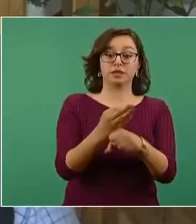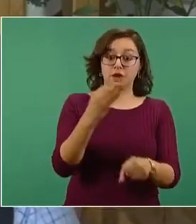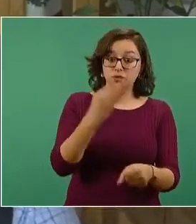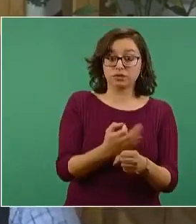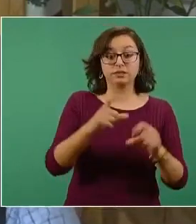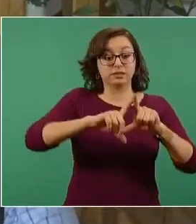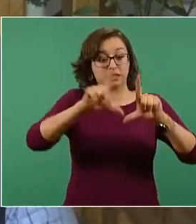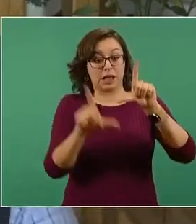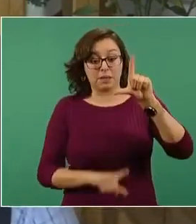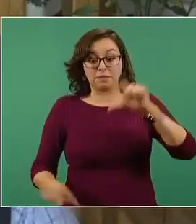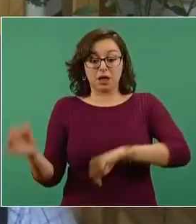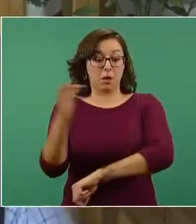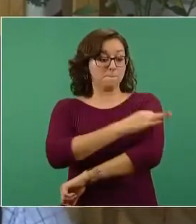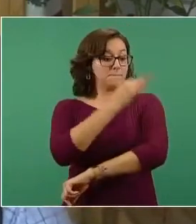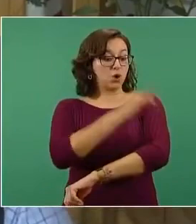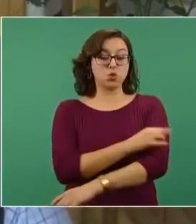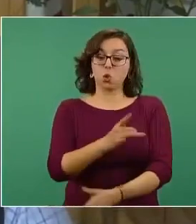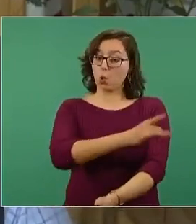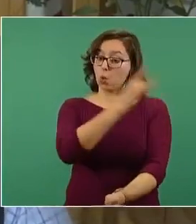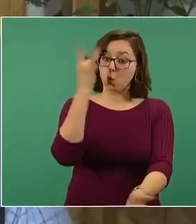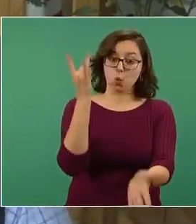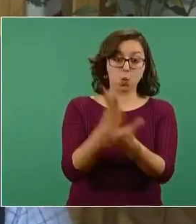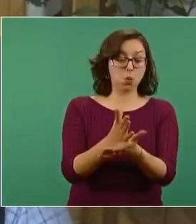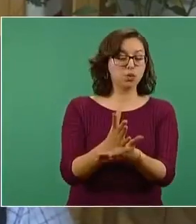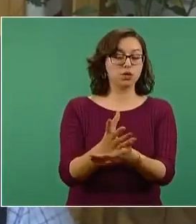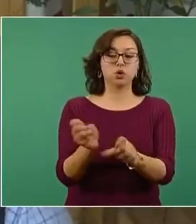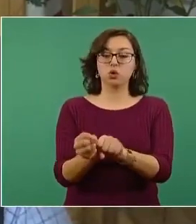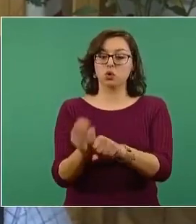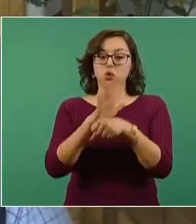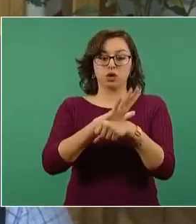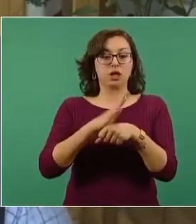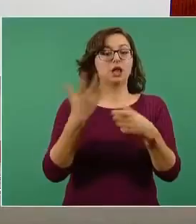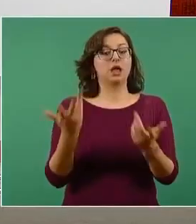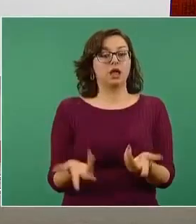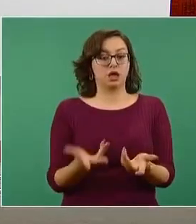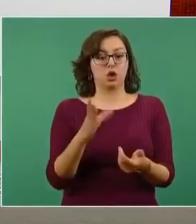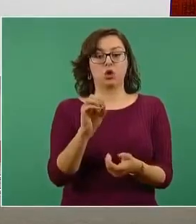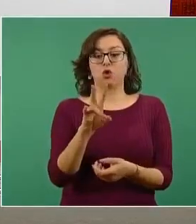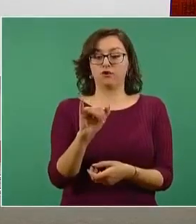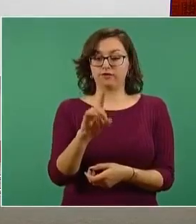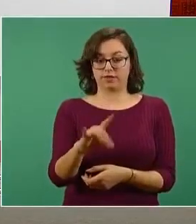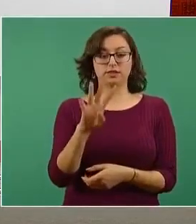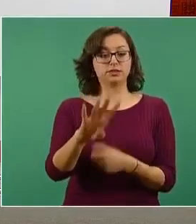vacuna disponible en México contra el virus SARS-CoV-2 para prevenir la